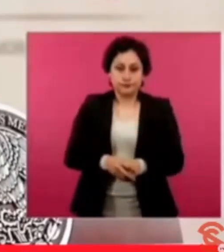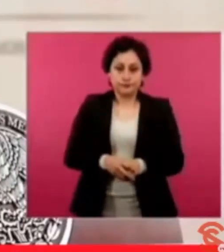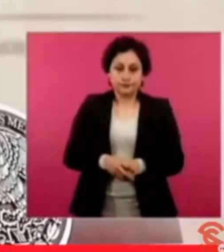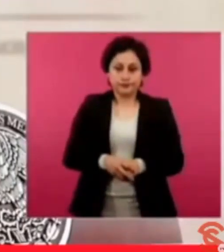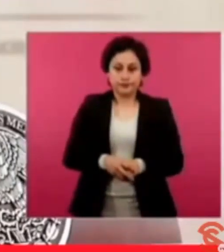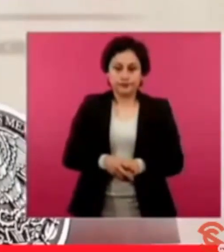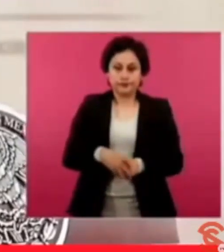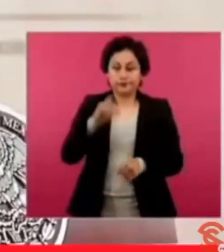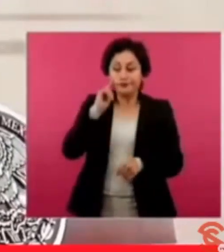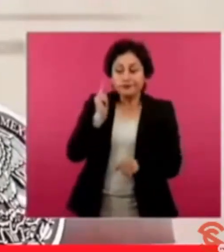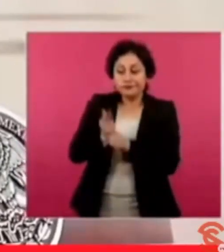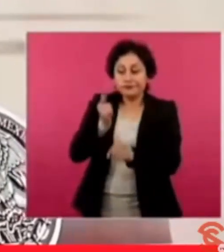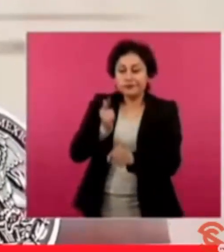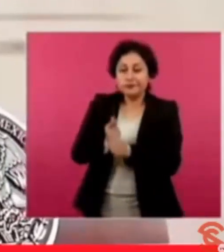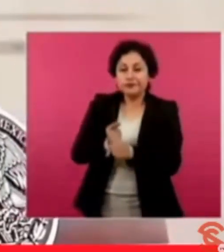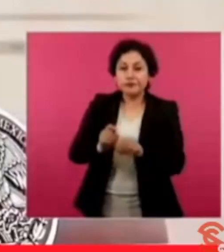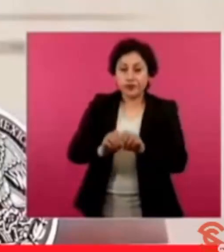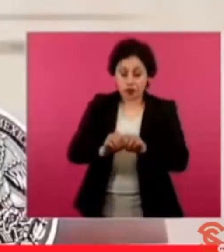tomas clandestinas